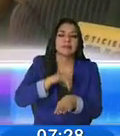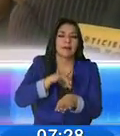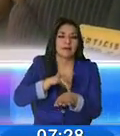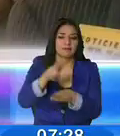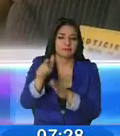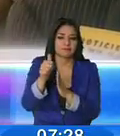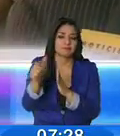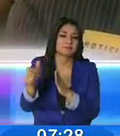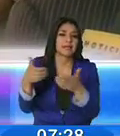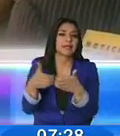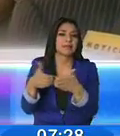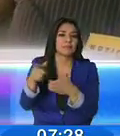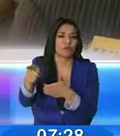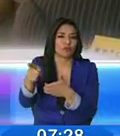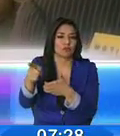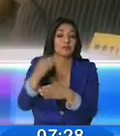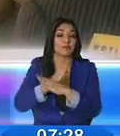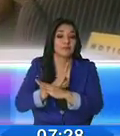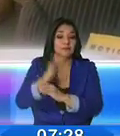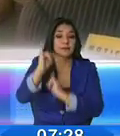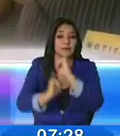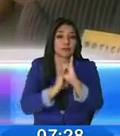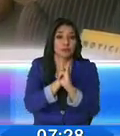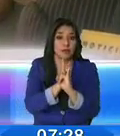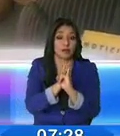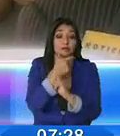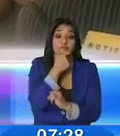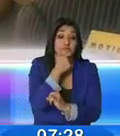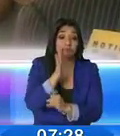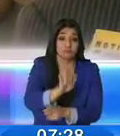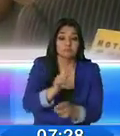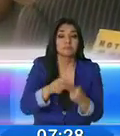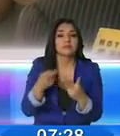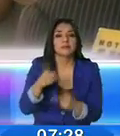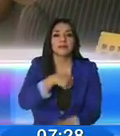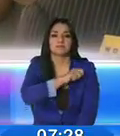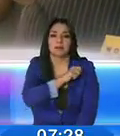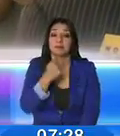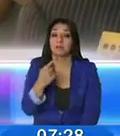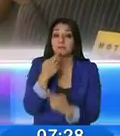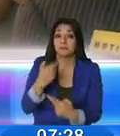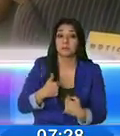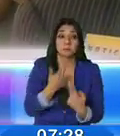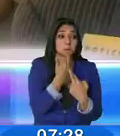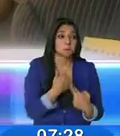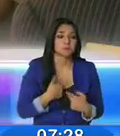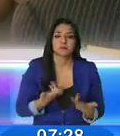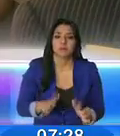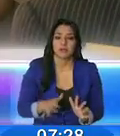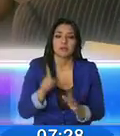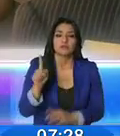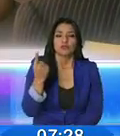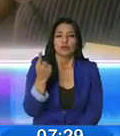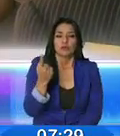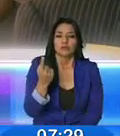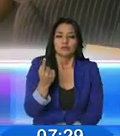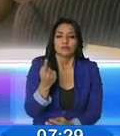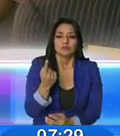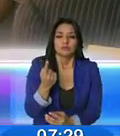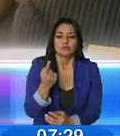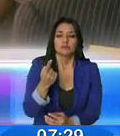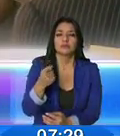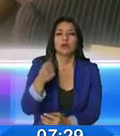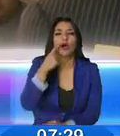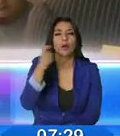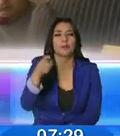internacional, tanto del Reino Unido como de España. Sin embargo, no hemos tenido respuesta y lo único que me ha informado Baltasar